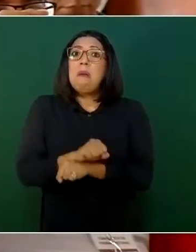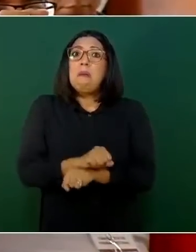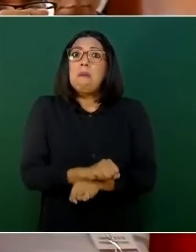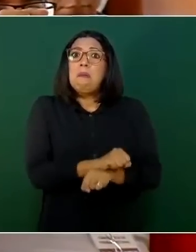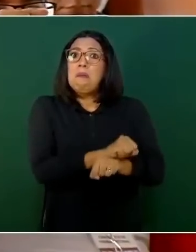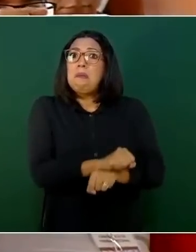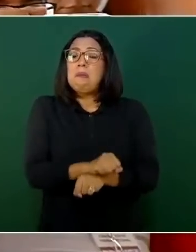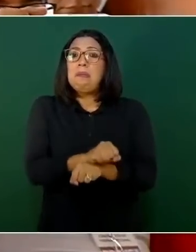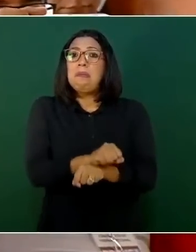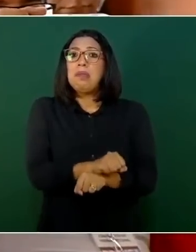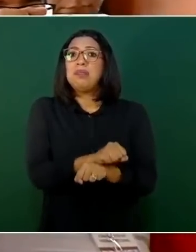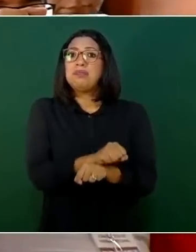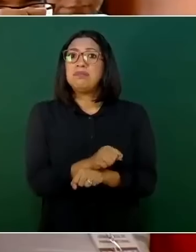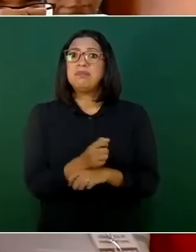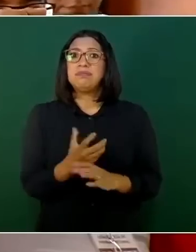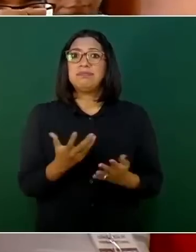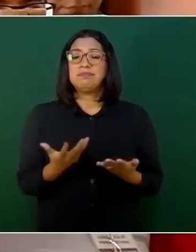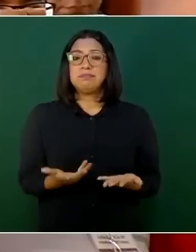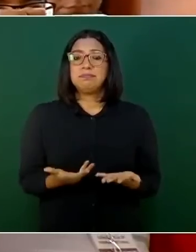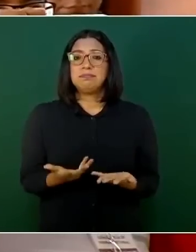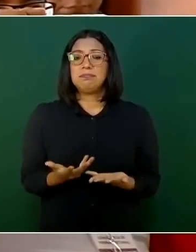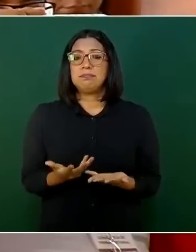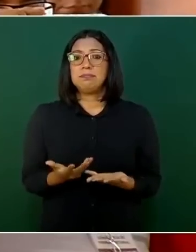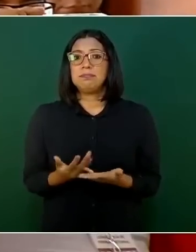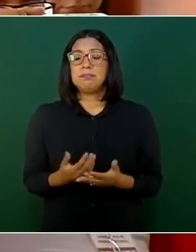porque tuvieron alguna vez